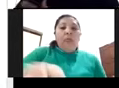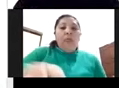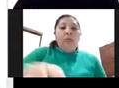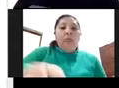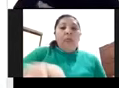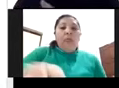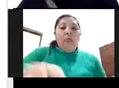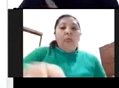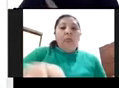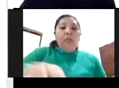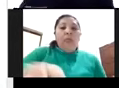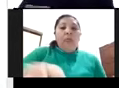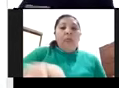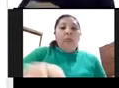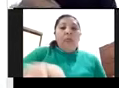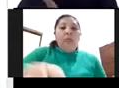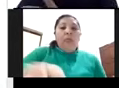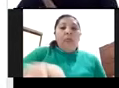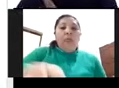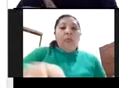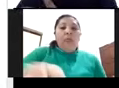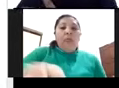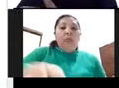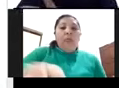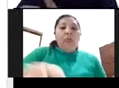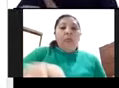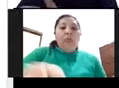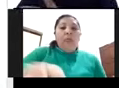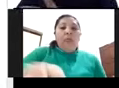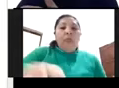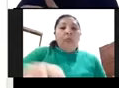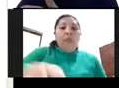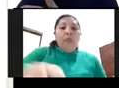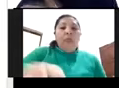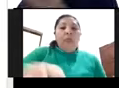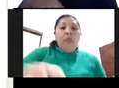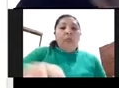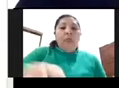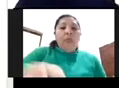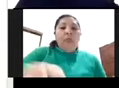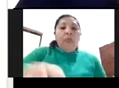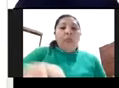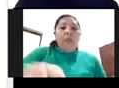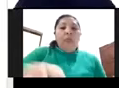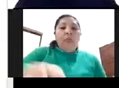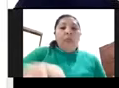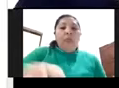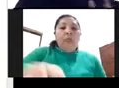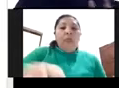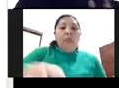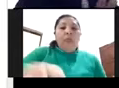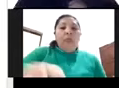de las contrataciones, porque allí está el gasto, ¿verdad? Salvo el gasto que tenga que ver con el